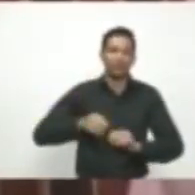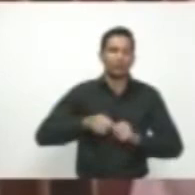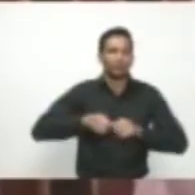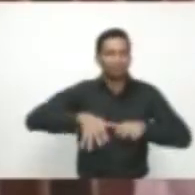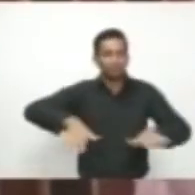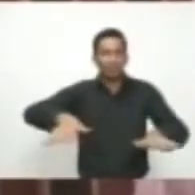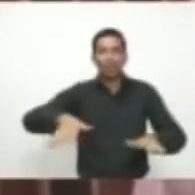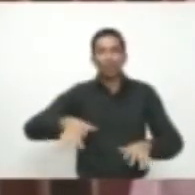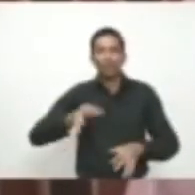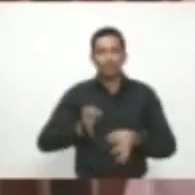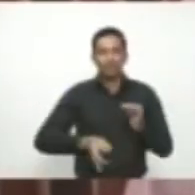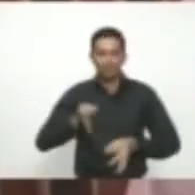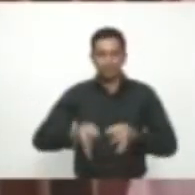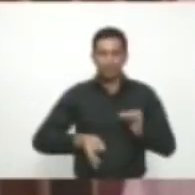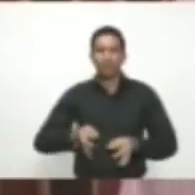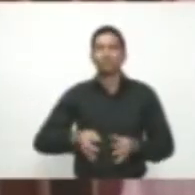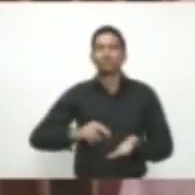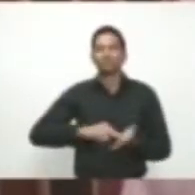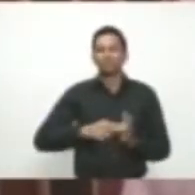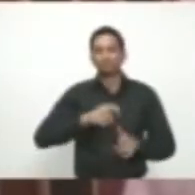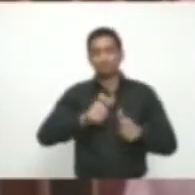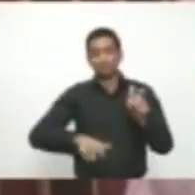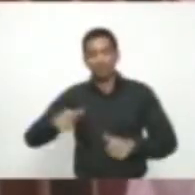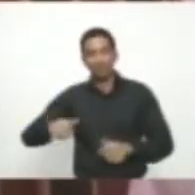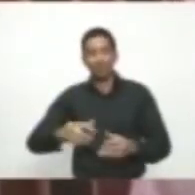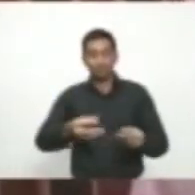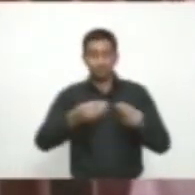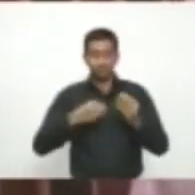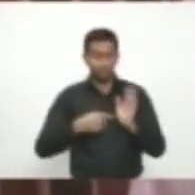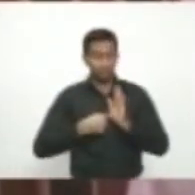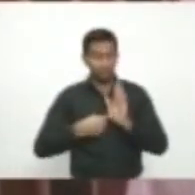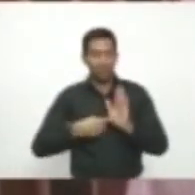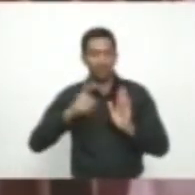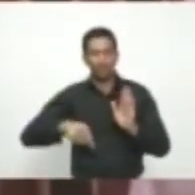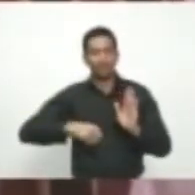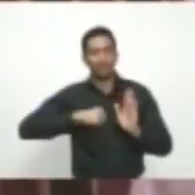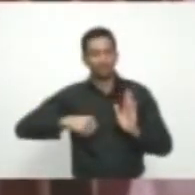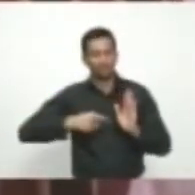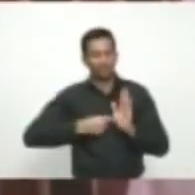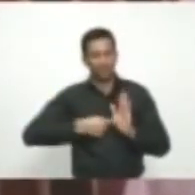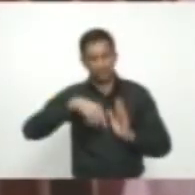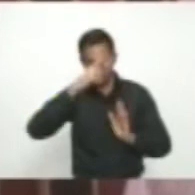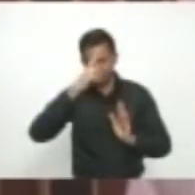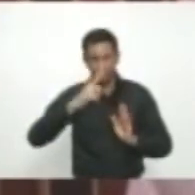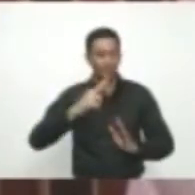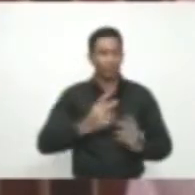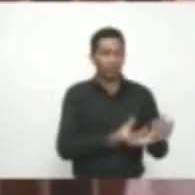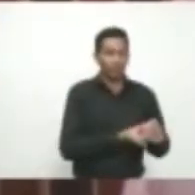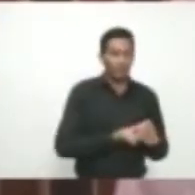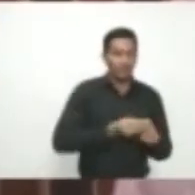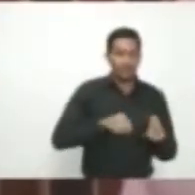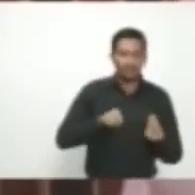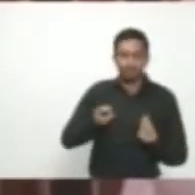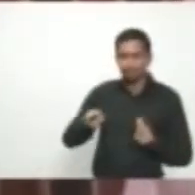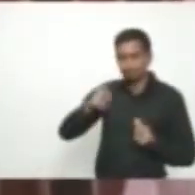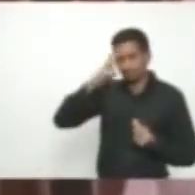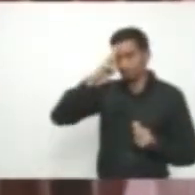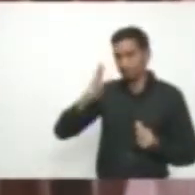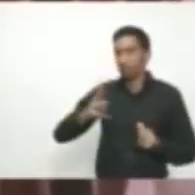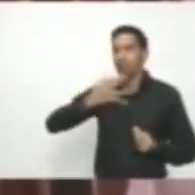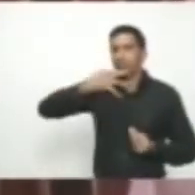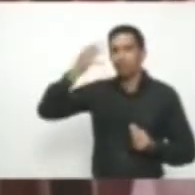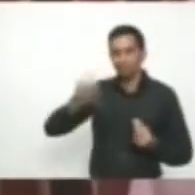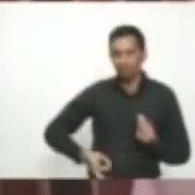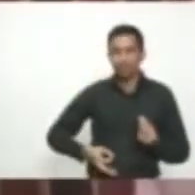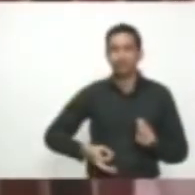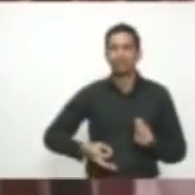precedente pues constituye fuente de derecho que eventualmente es obligatorio su cumplimiento, su ejecución y su aplicación, sobre todo cuando se